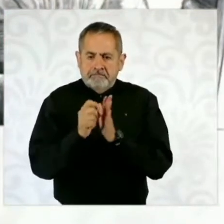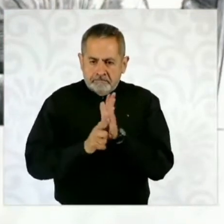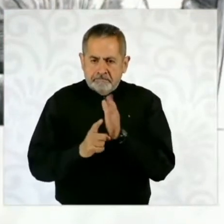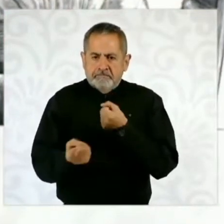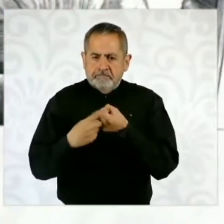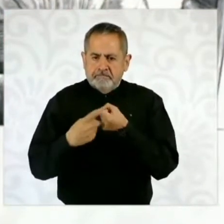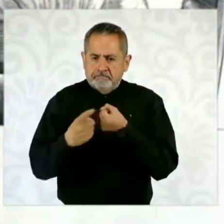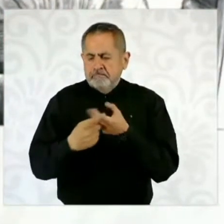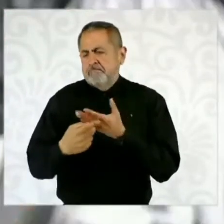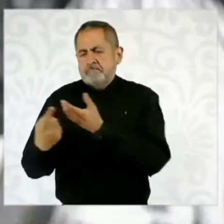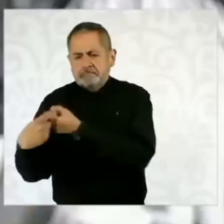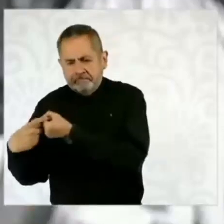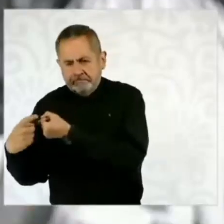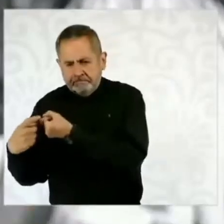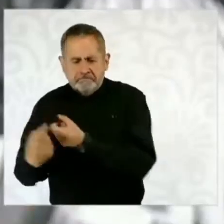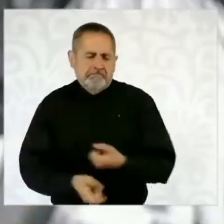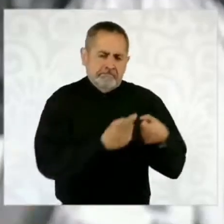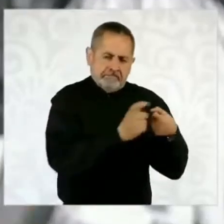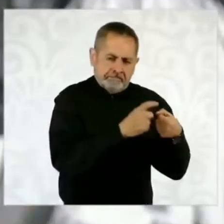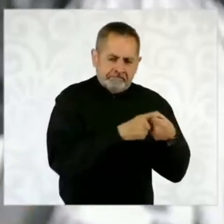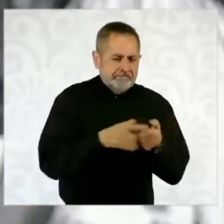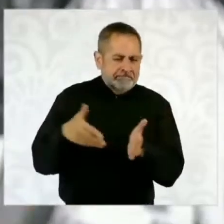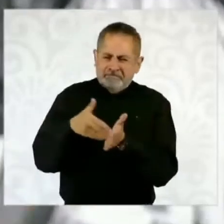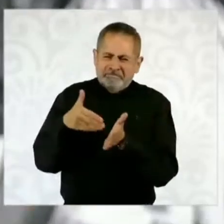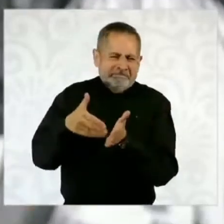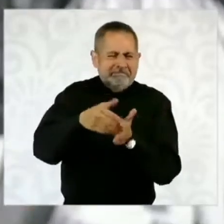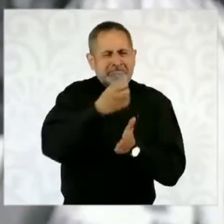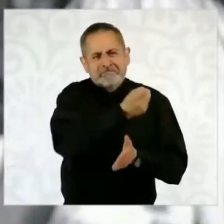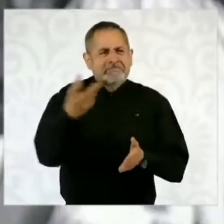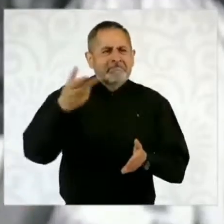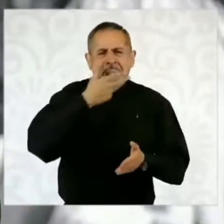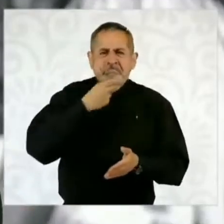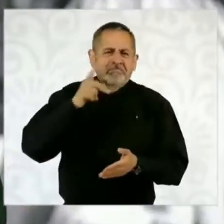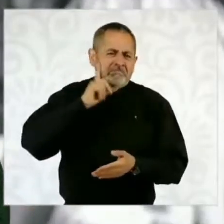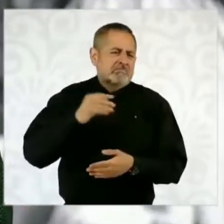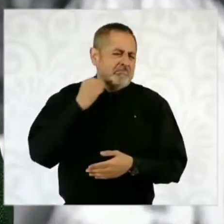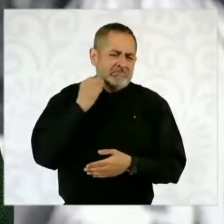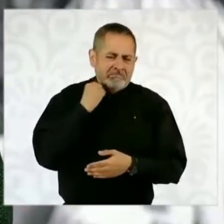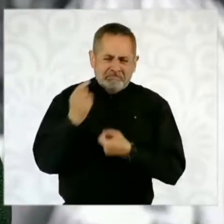inscribieron miles de personas, miles de abogados y abogadas.